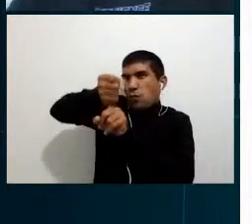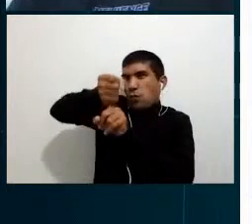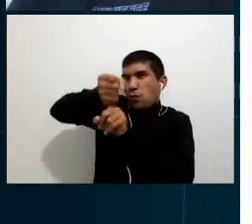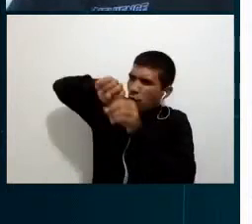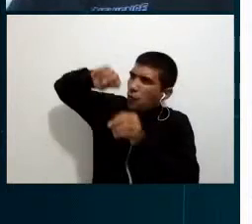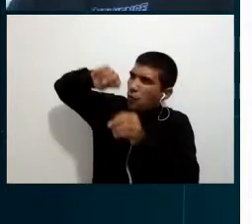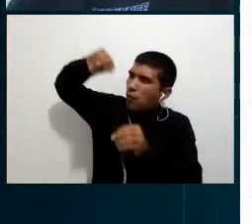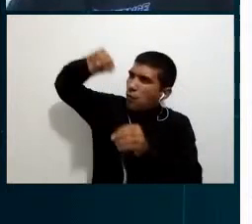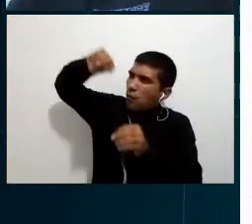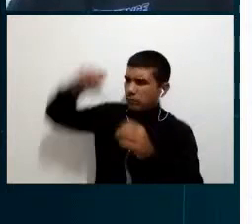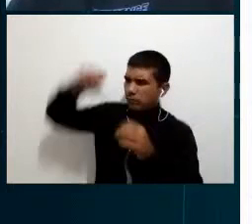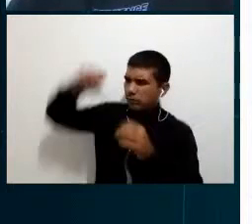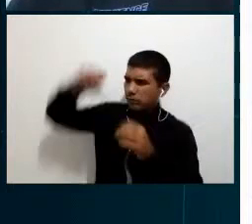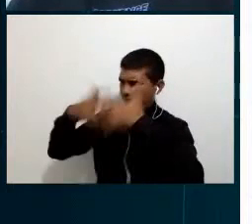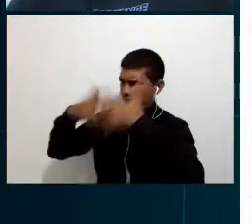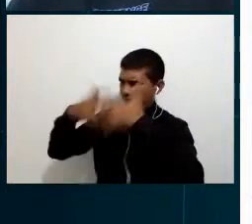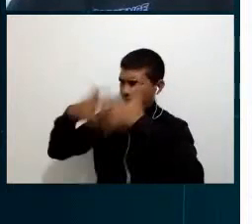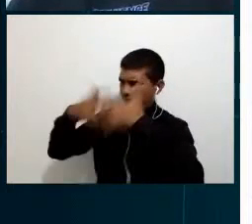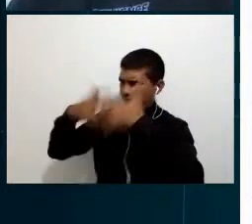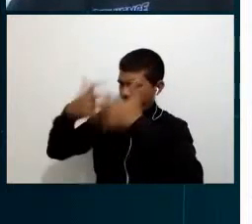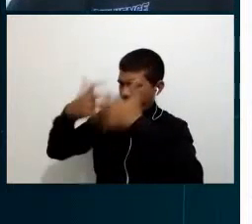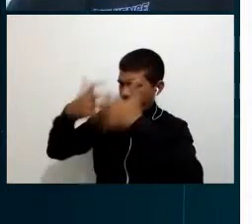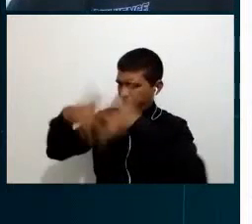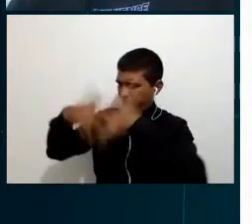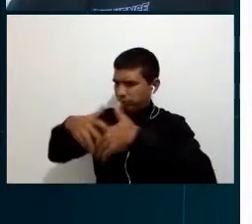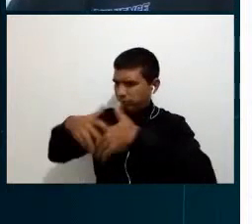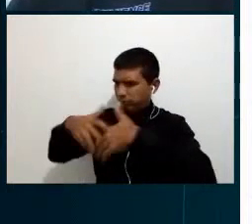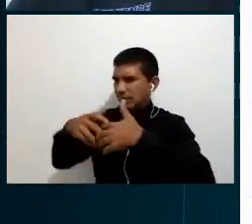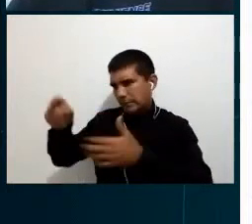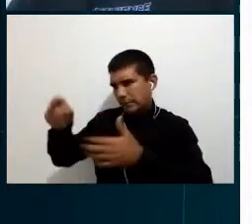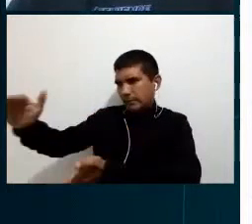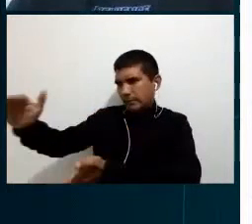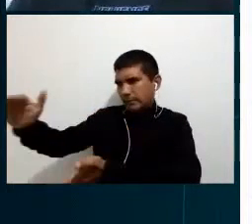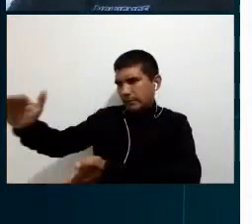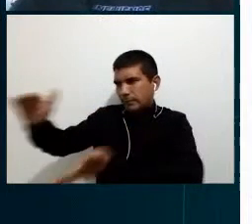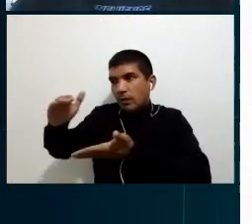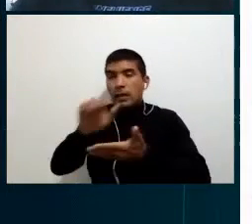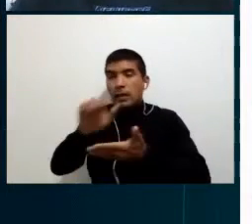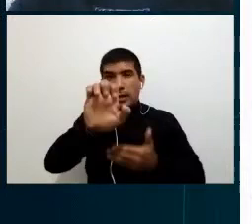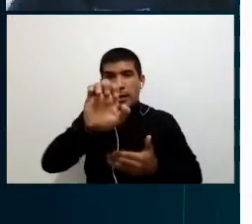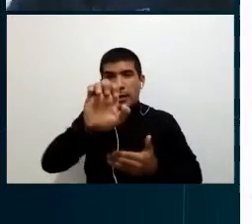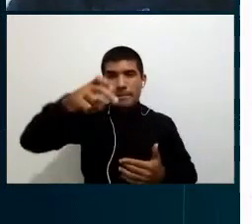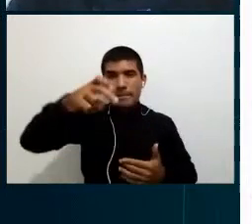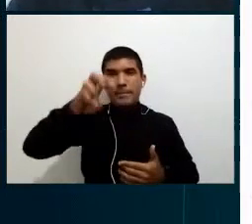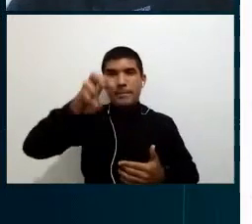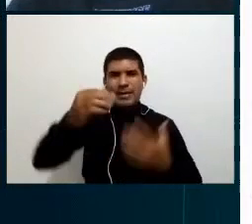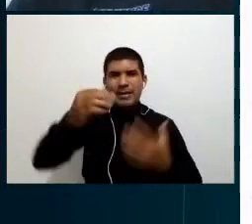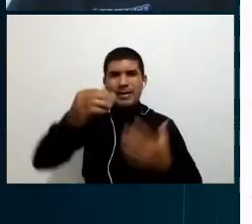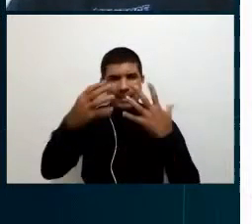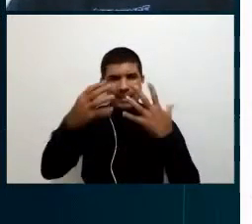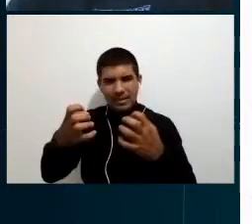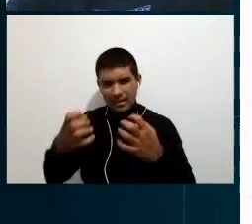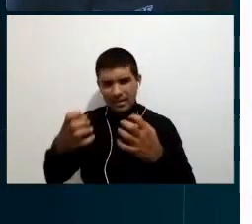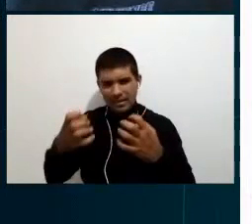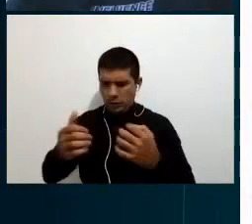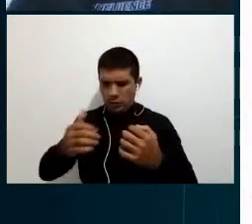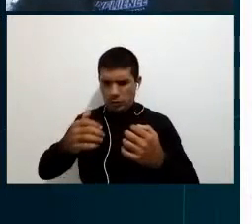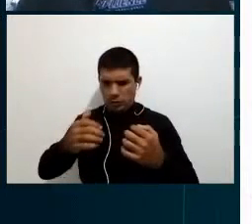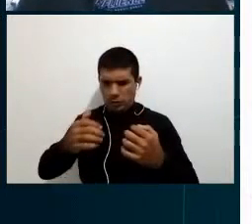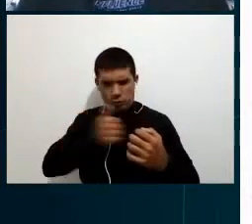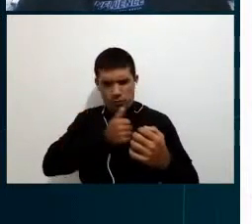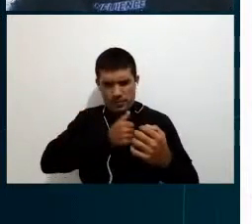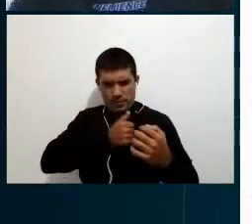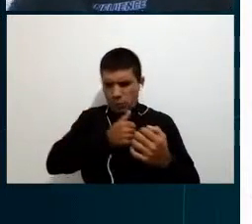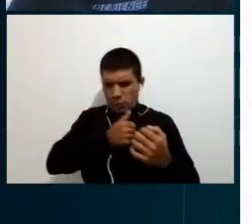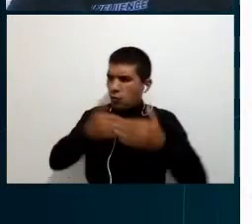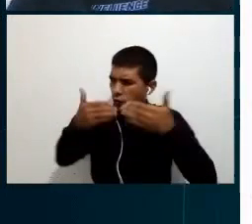presentando. Entonces, por eso surge la necesidad de estudiar estas nuevas tecnologías que brinden un mejor